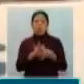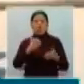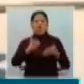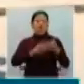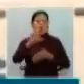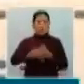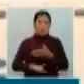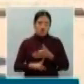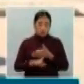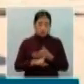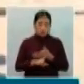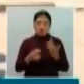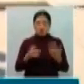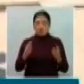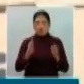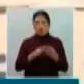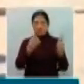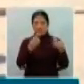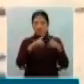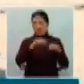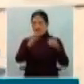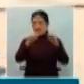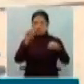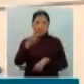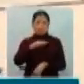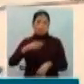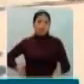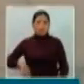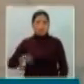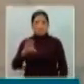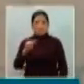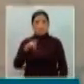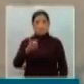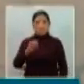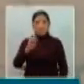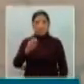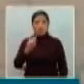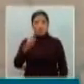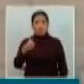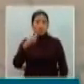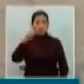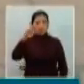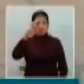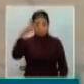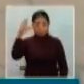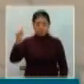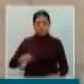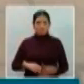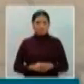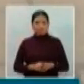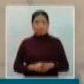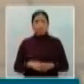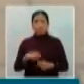julio, en el municipio de Capinota, en el departamento de Cochabamba.